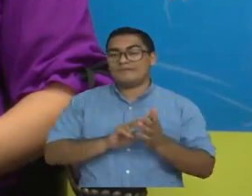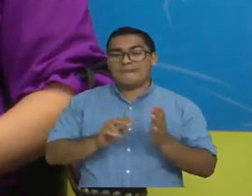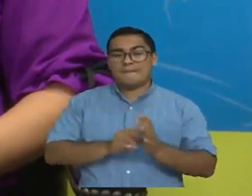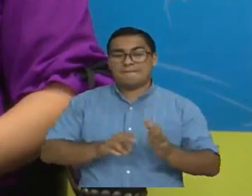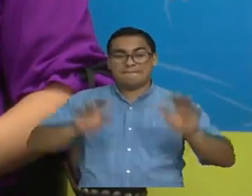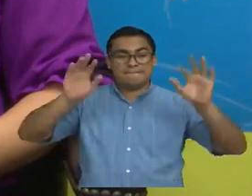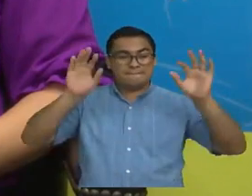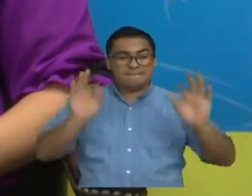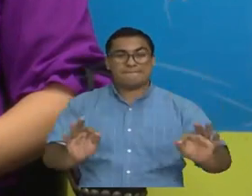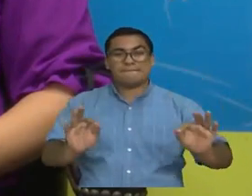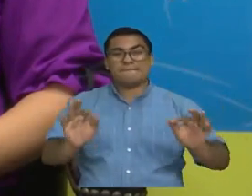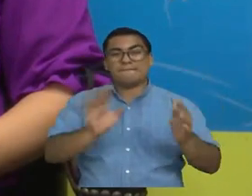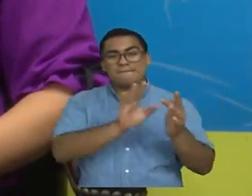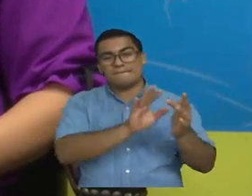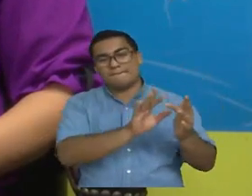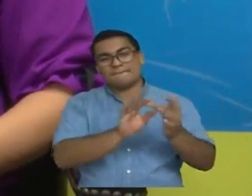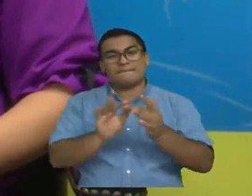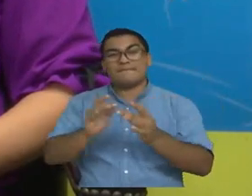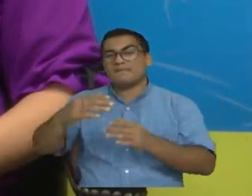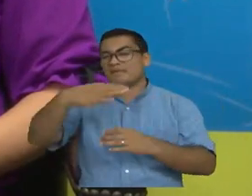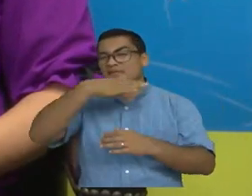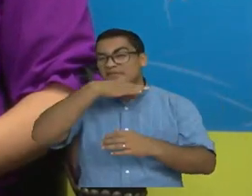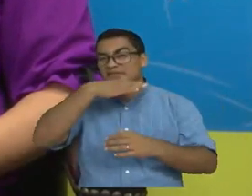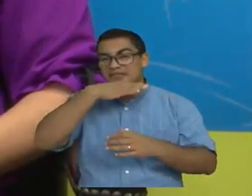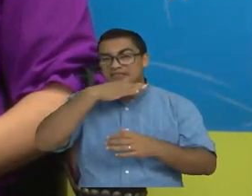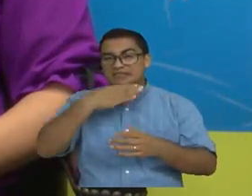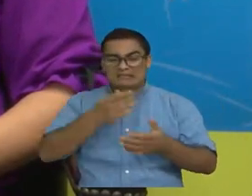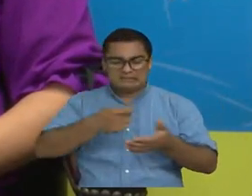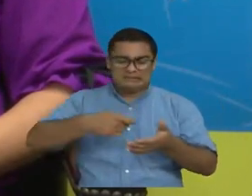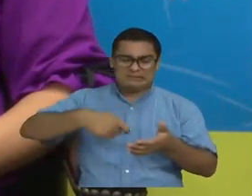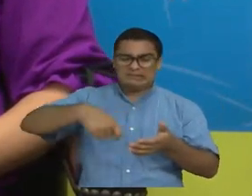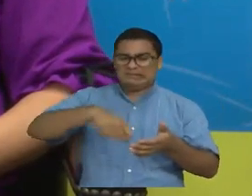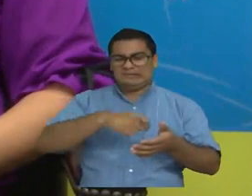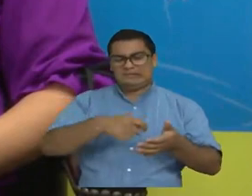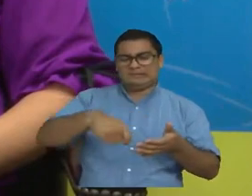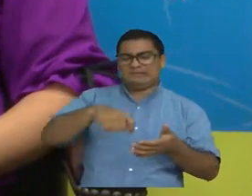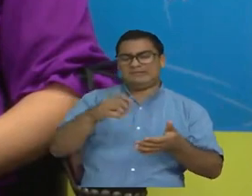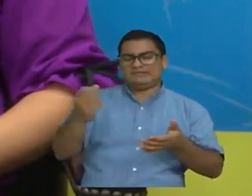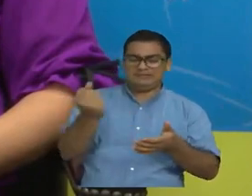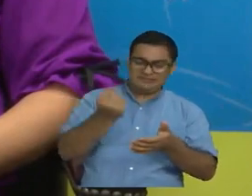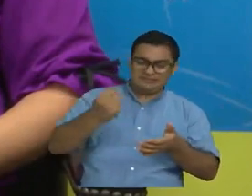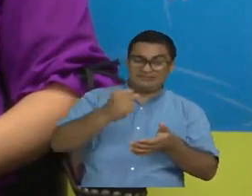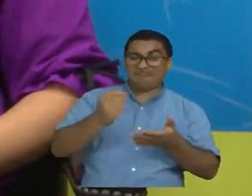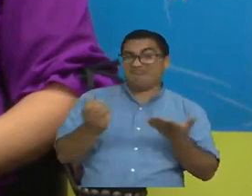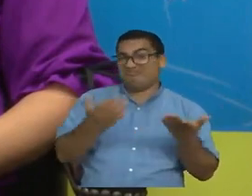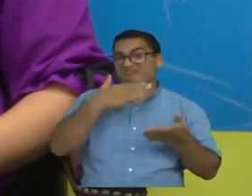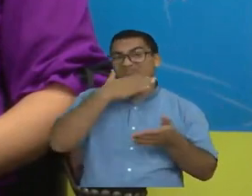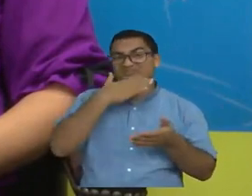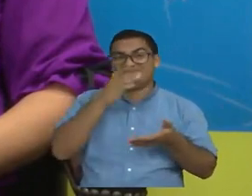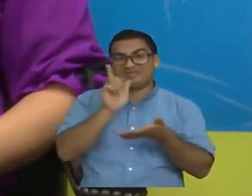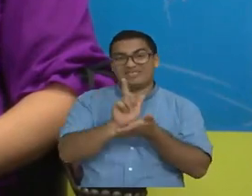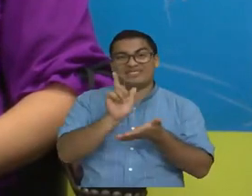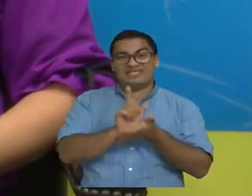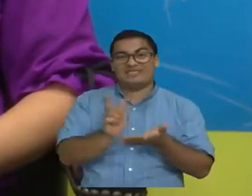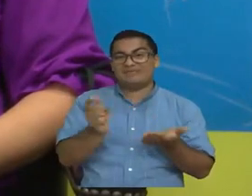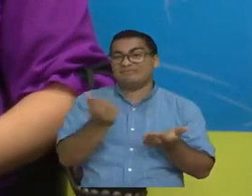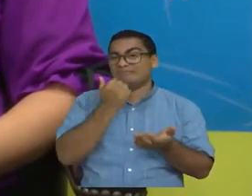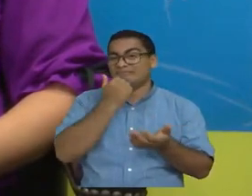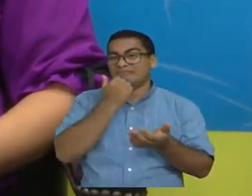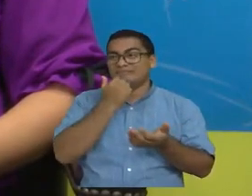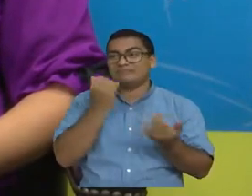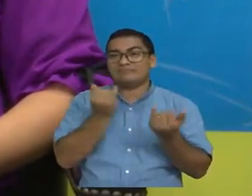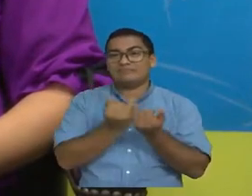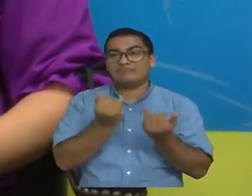definida y especializada, le cuesta agarrar el lápiz. Entonces, no puede hacer los rasgos de las letras correctamente. Escribe